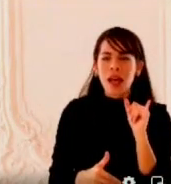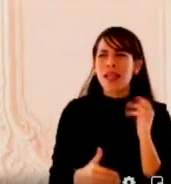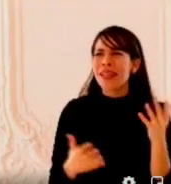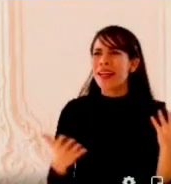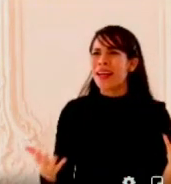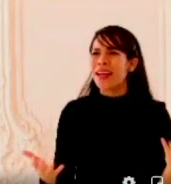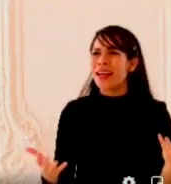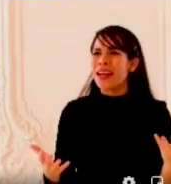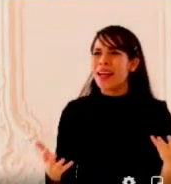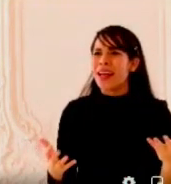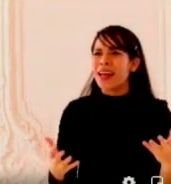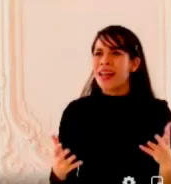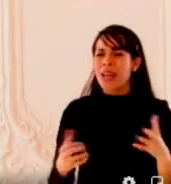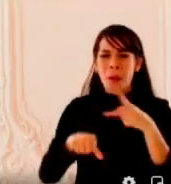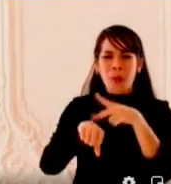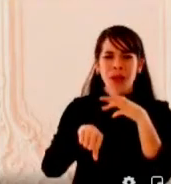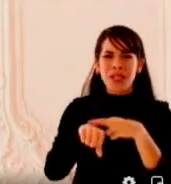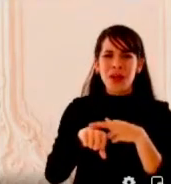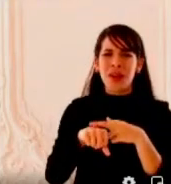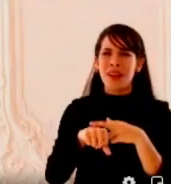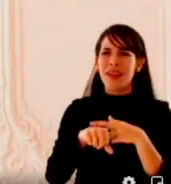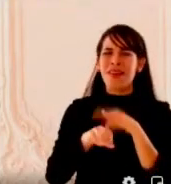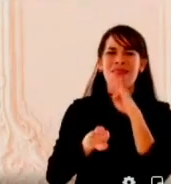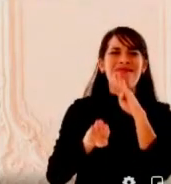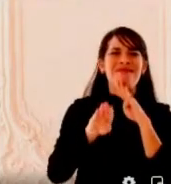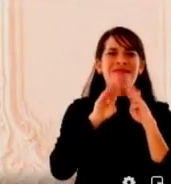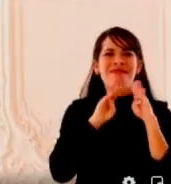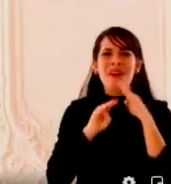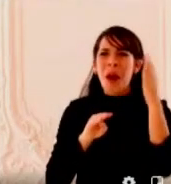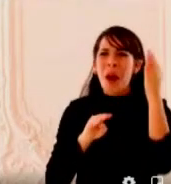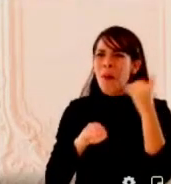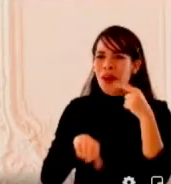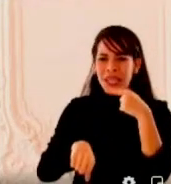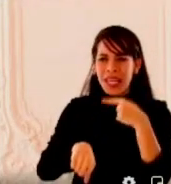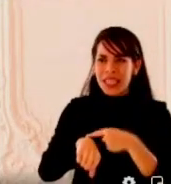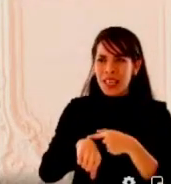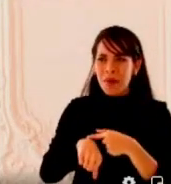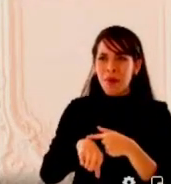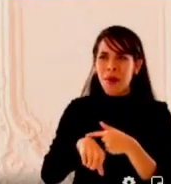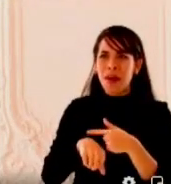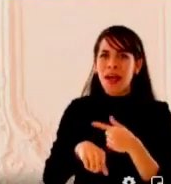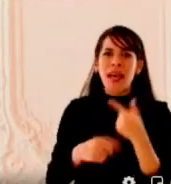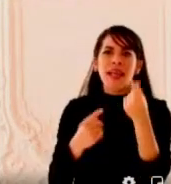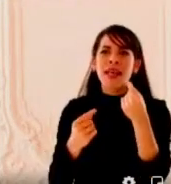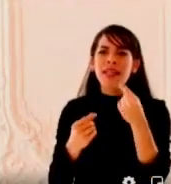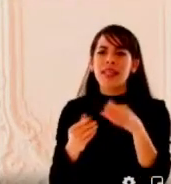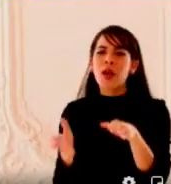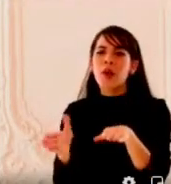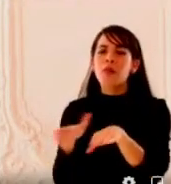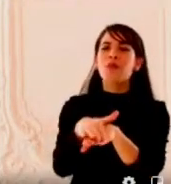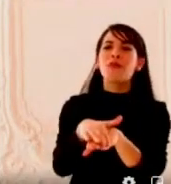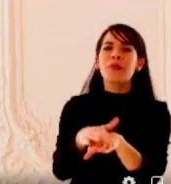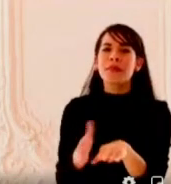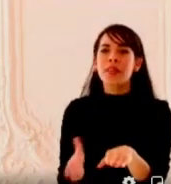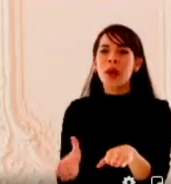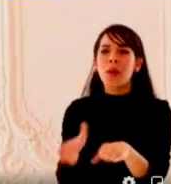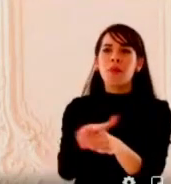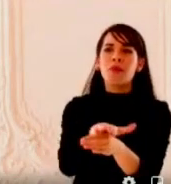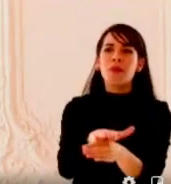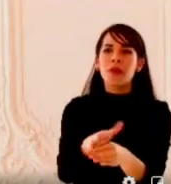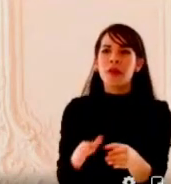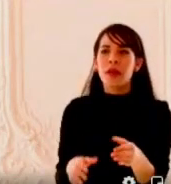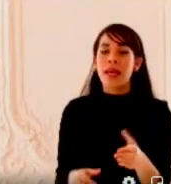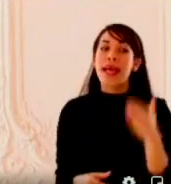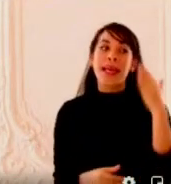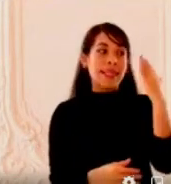en términos de que es muy lento, entonces simplemente pasan la papa. Recuerda que te expliqué que no todos los fondos